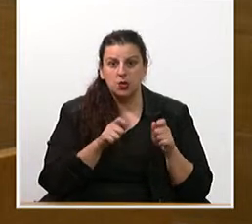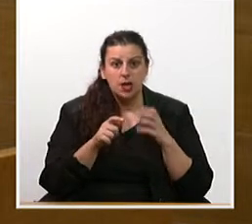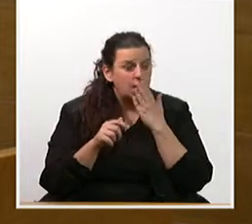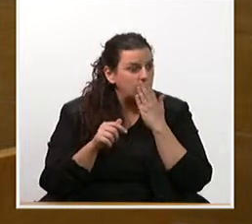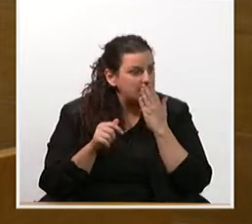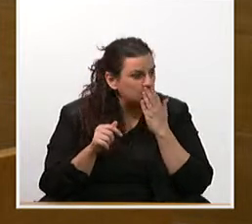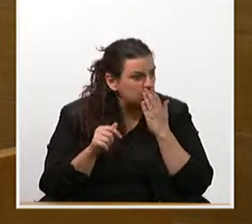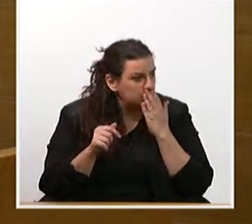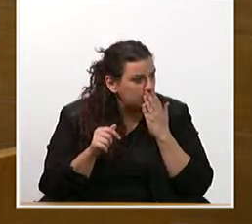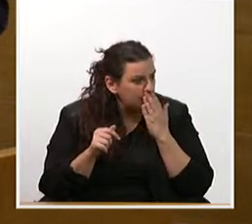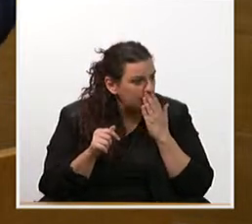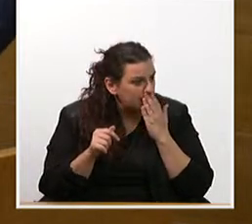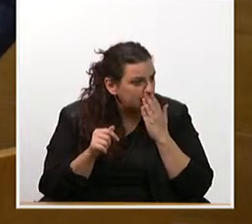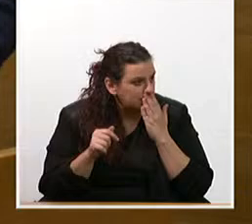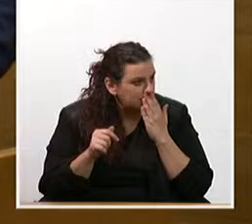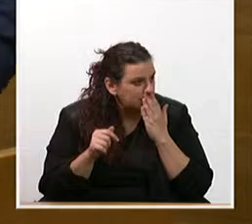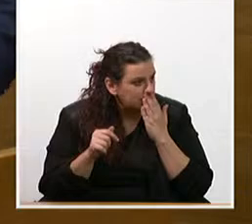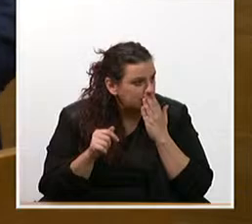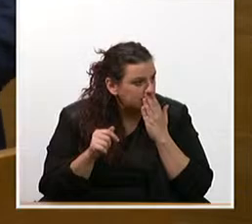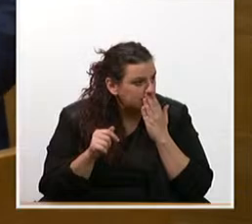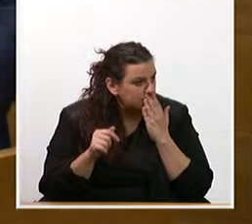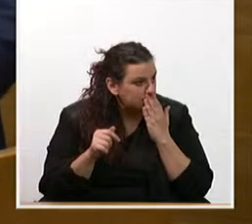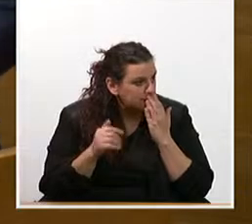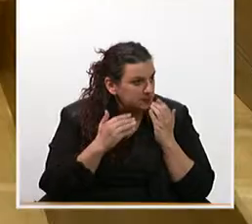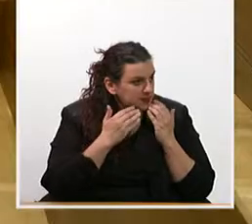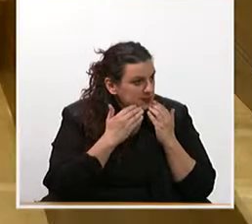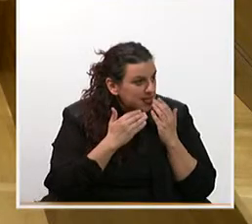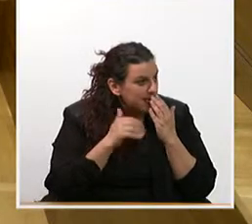secundaria Muchas gracias muchas